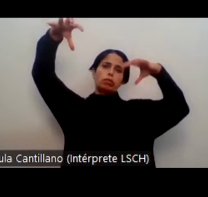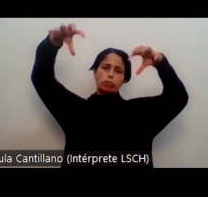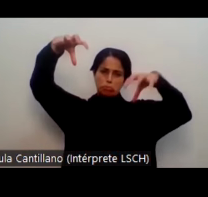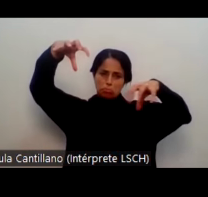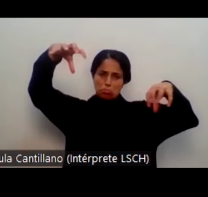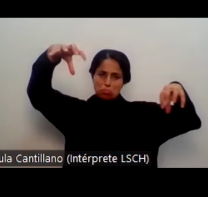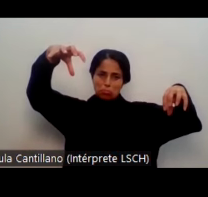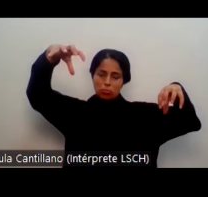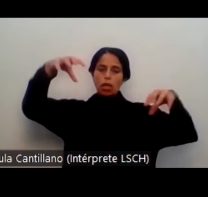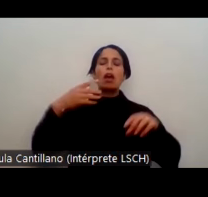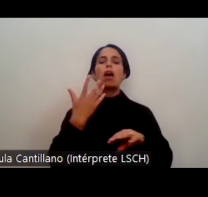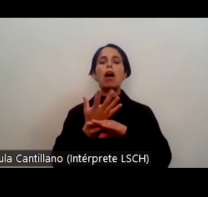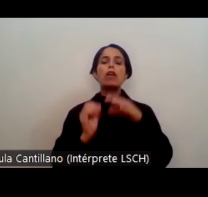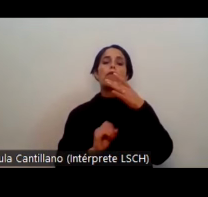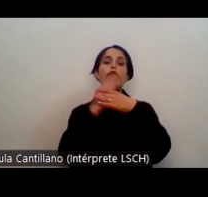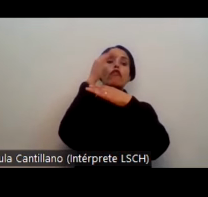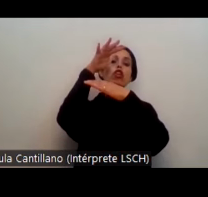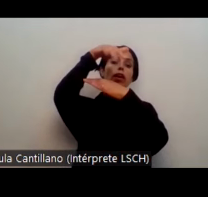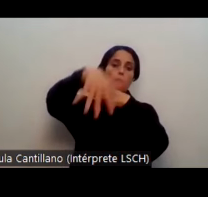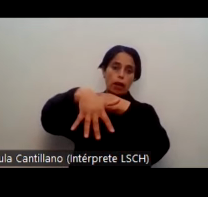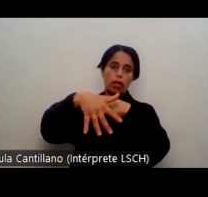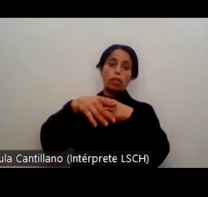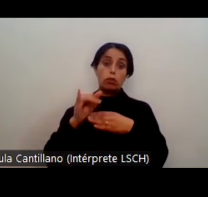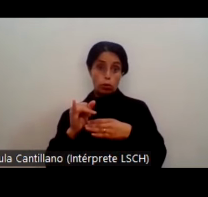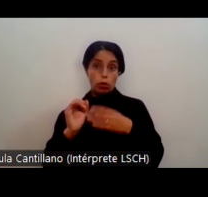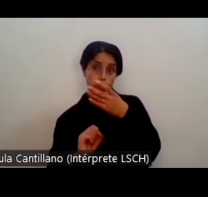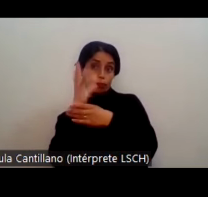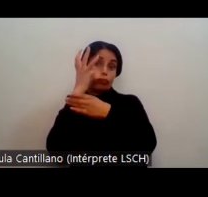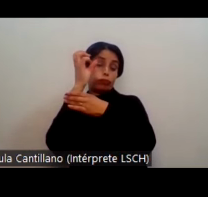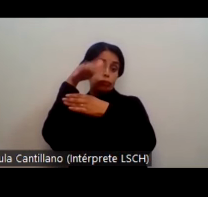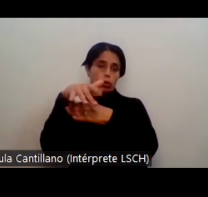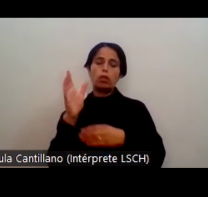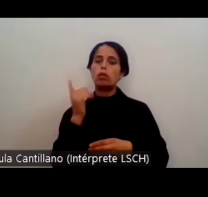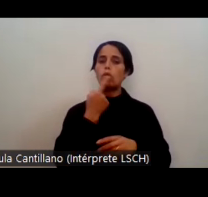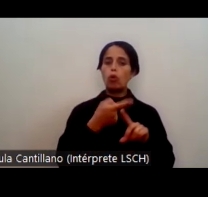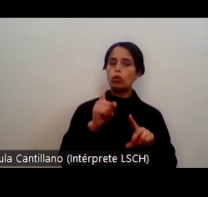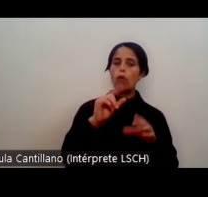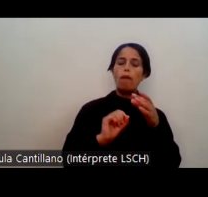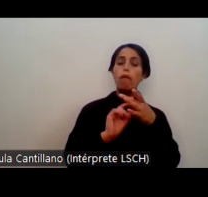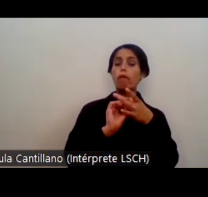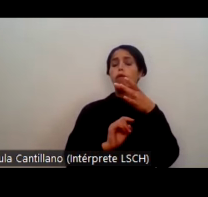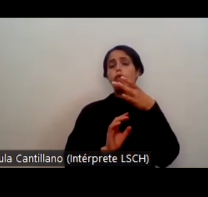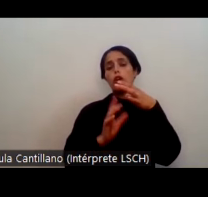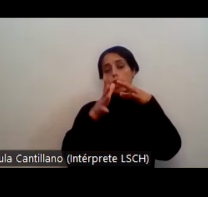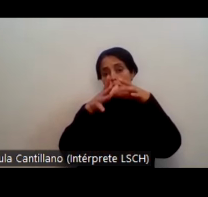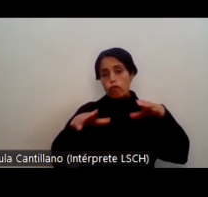hay volcanes no activos, y sabemos